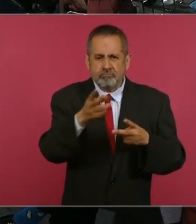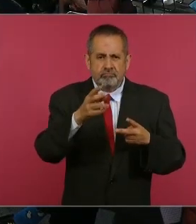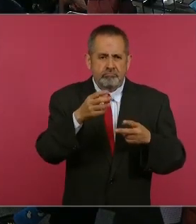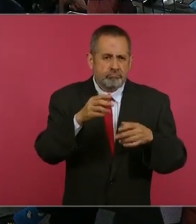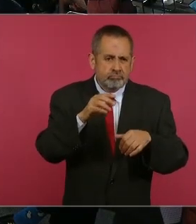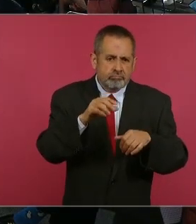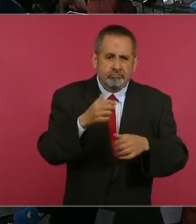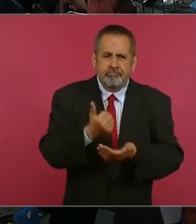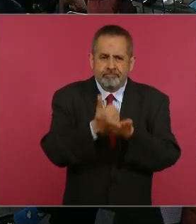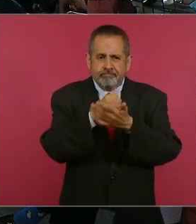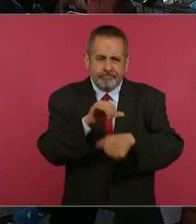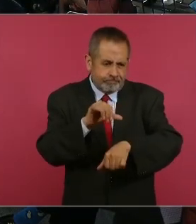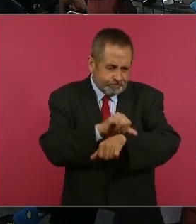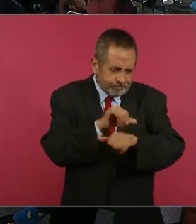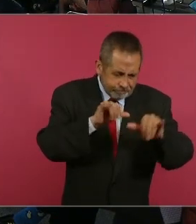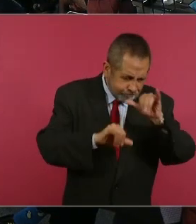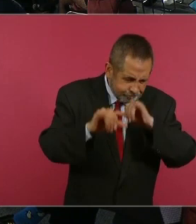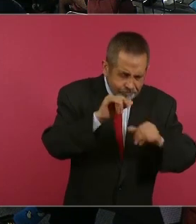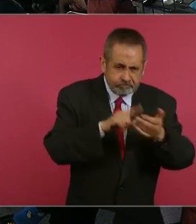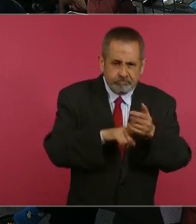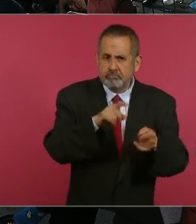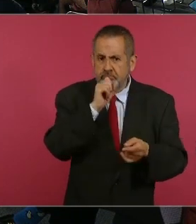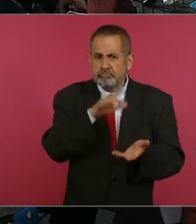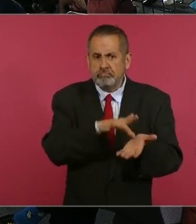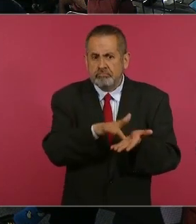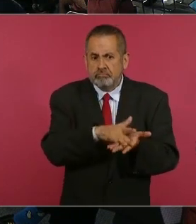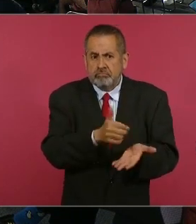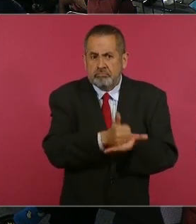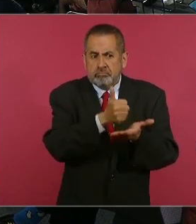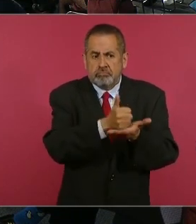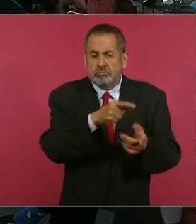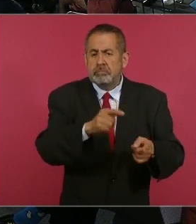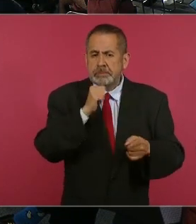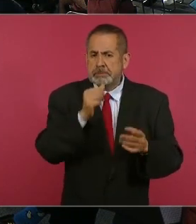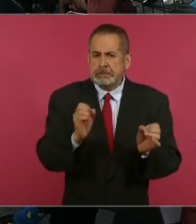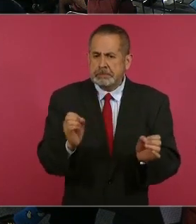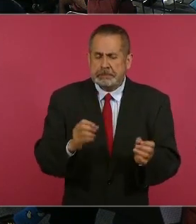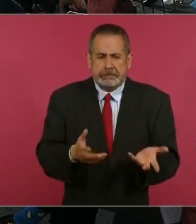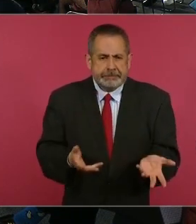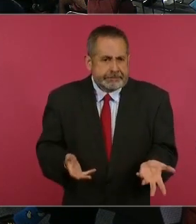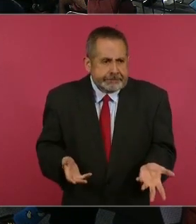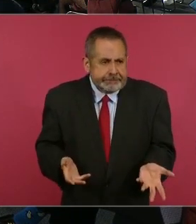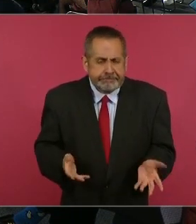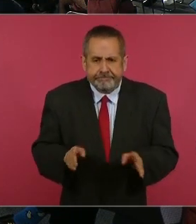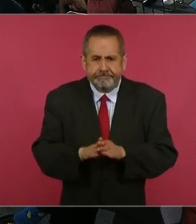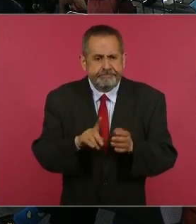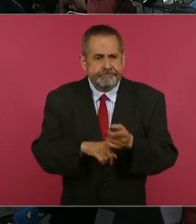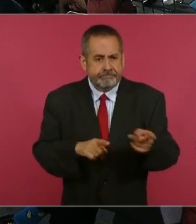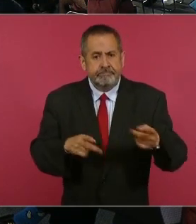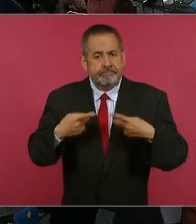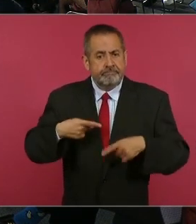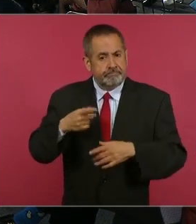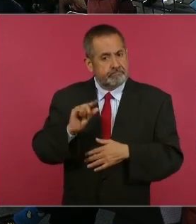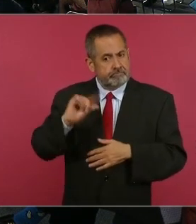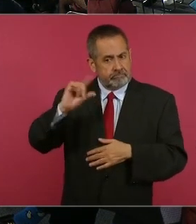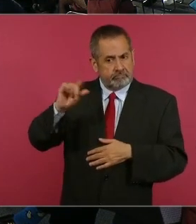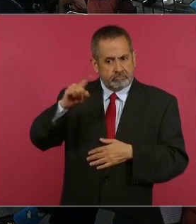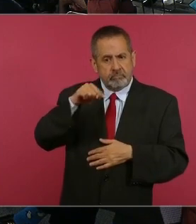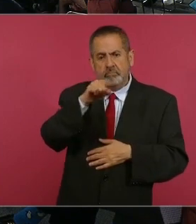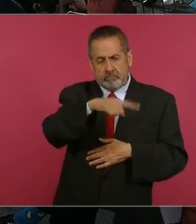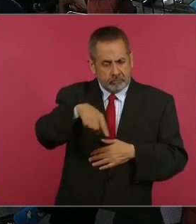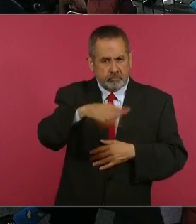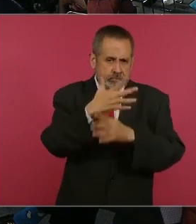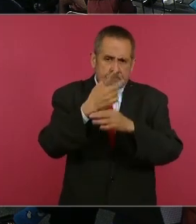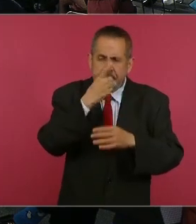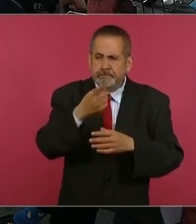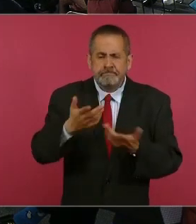la atención a la pandemia por COVID-19. Hoy estos profesionales de la salud han